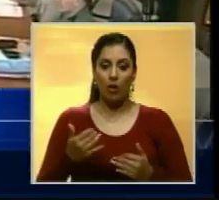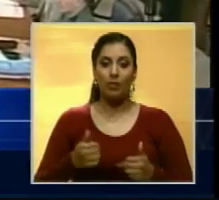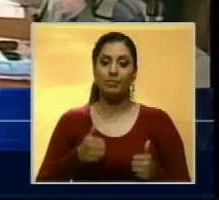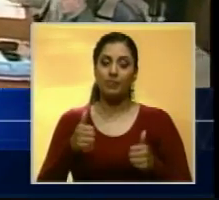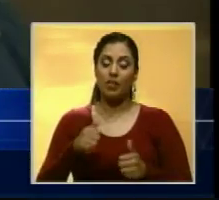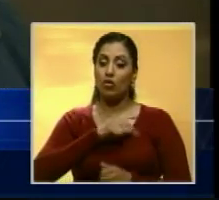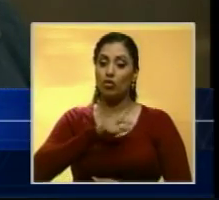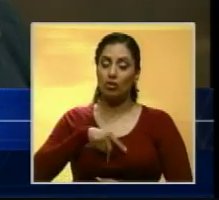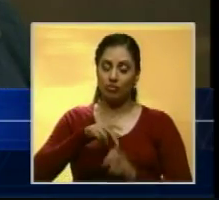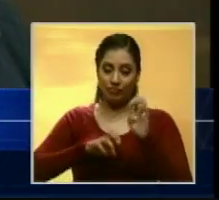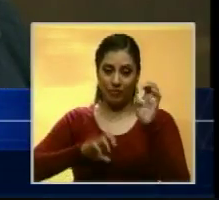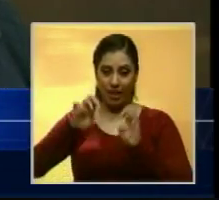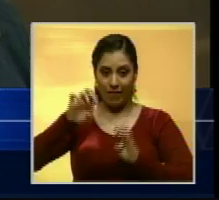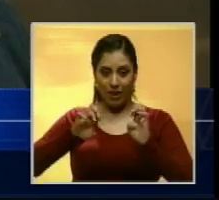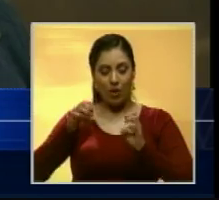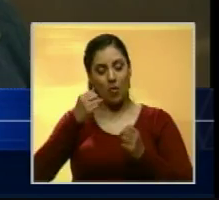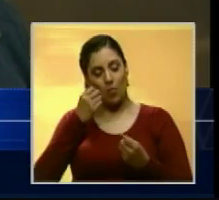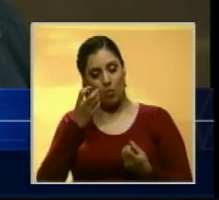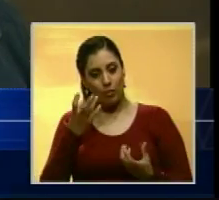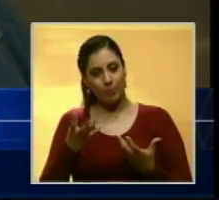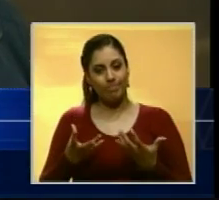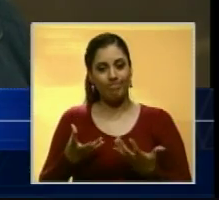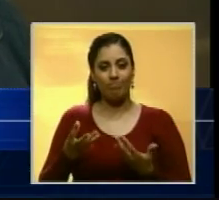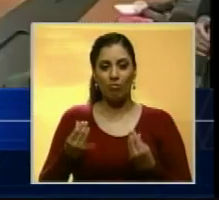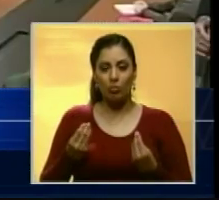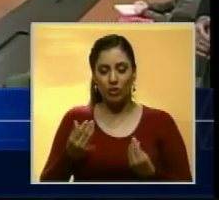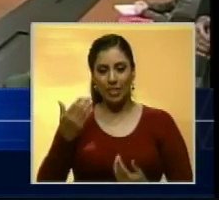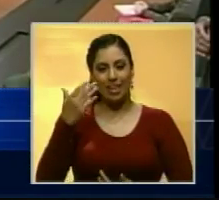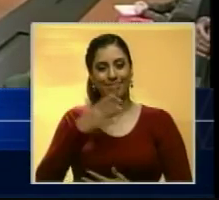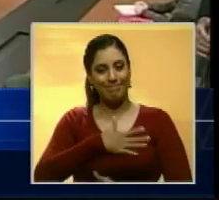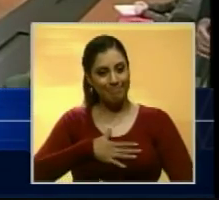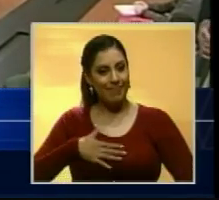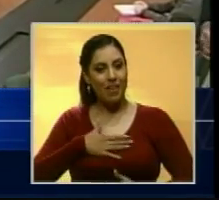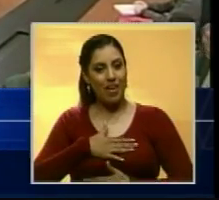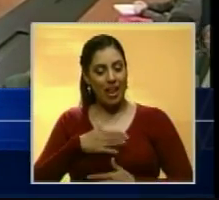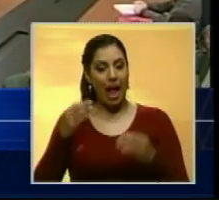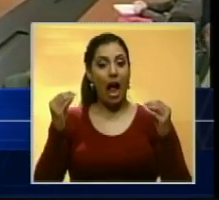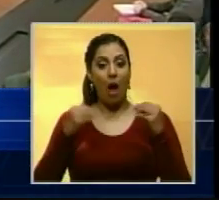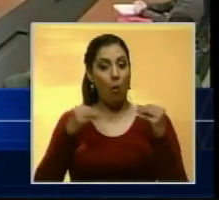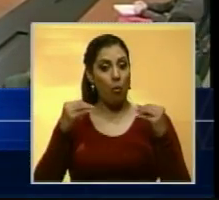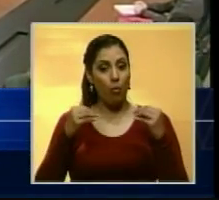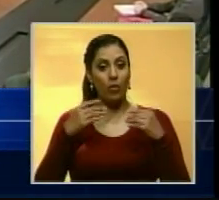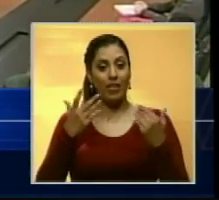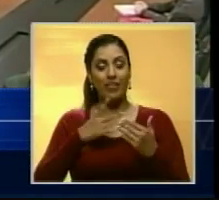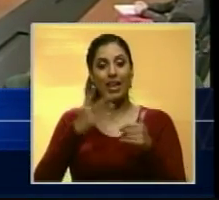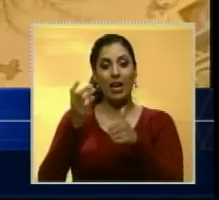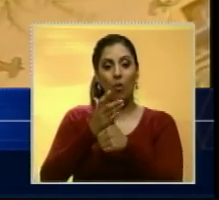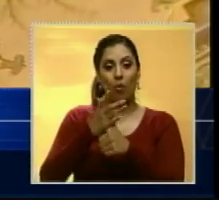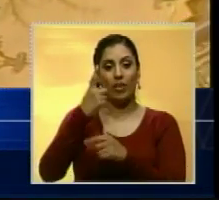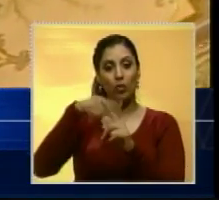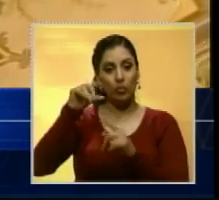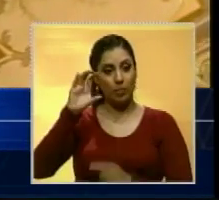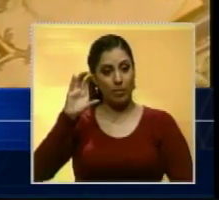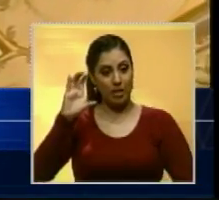Estábamos evaluando, con mucha satisfacción el acuerdo que se logró en